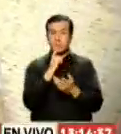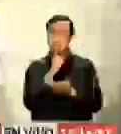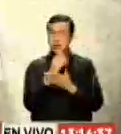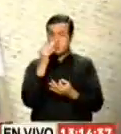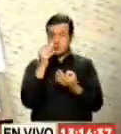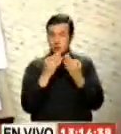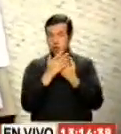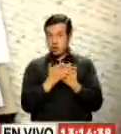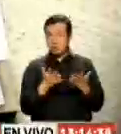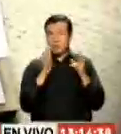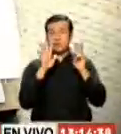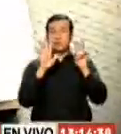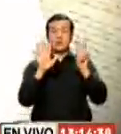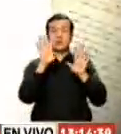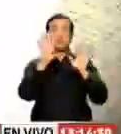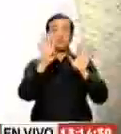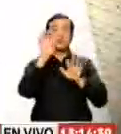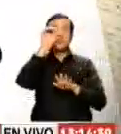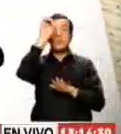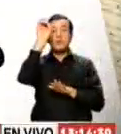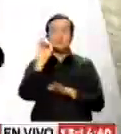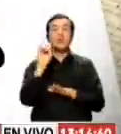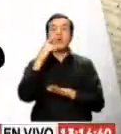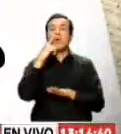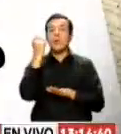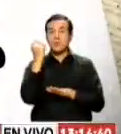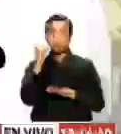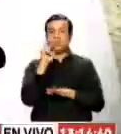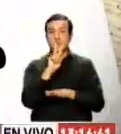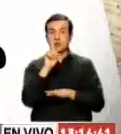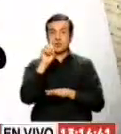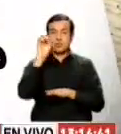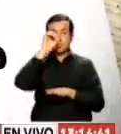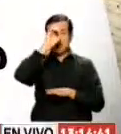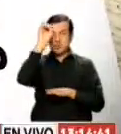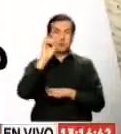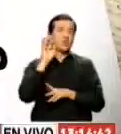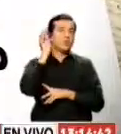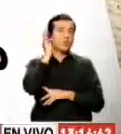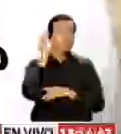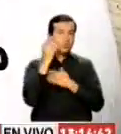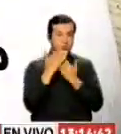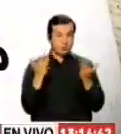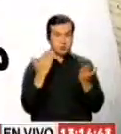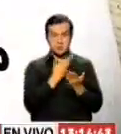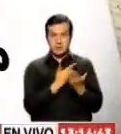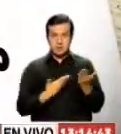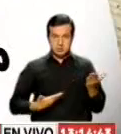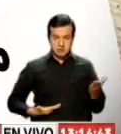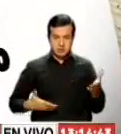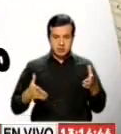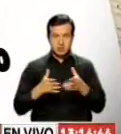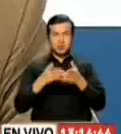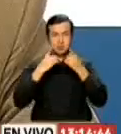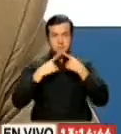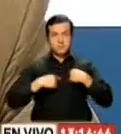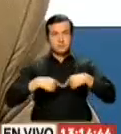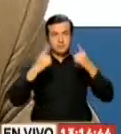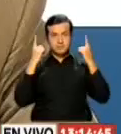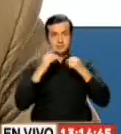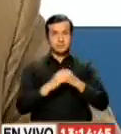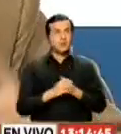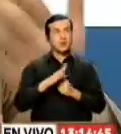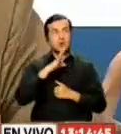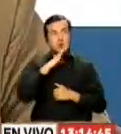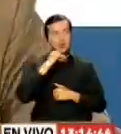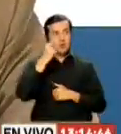esa cifra, el 79% ocurrieron en hombres y el 21% en mujeres, destaca el presidente de la Mesa, Paul Jácome. Rafael